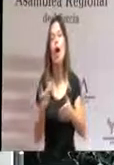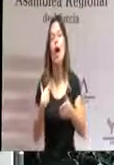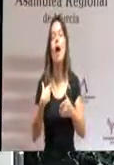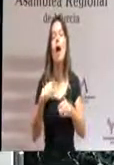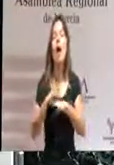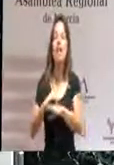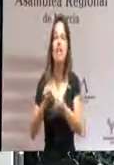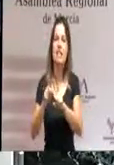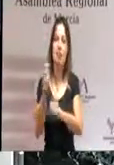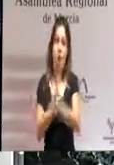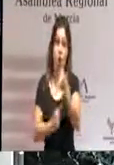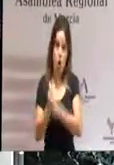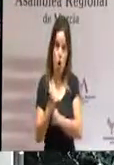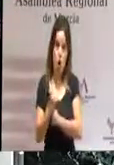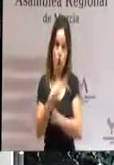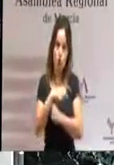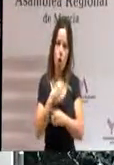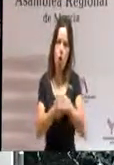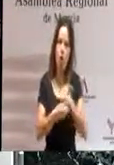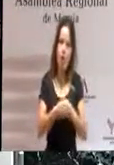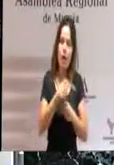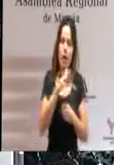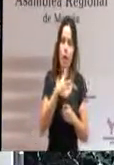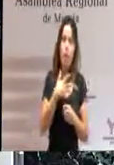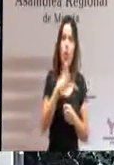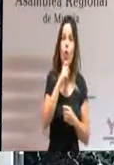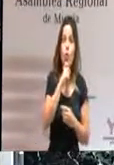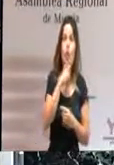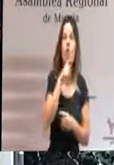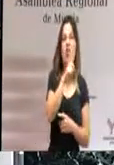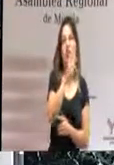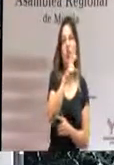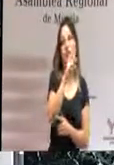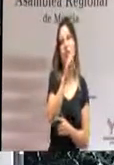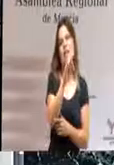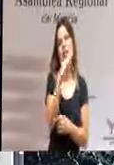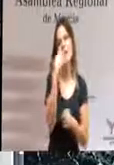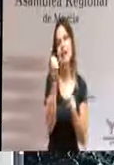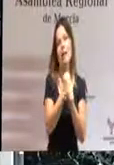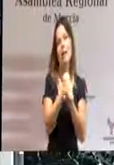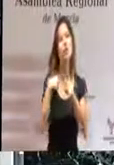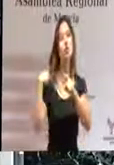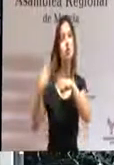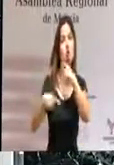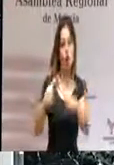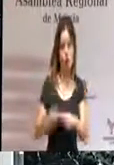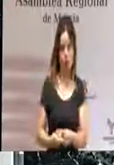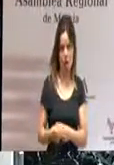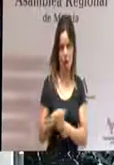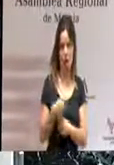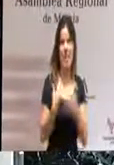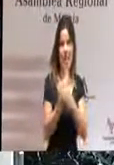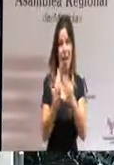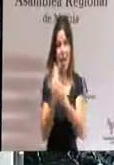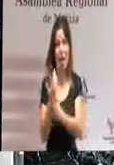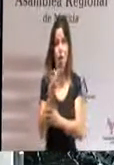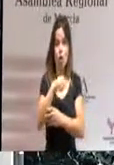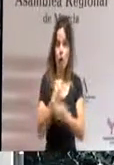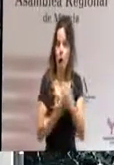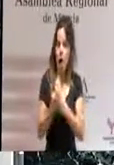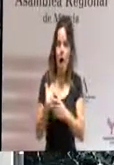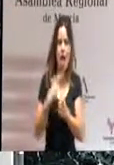agentes económicos, lo hemos hecho a razón de 120 empleos diarios. Crecemos económicamente y creamos empleo a un ritmo